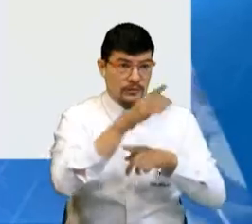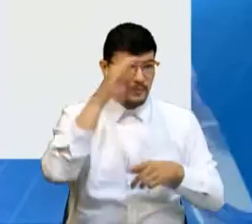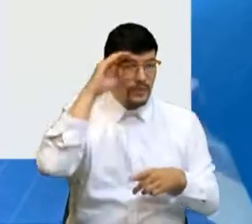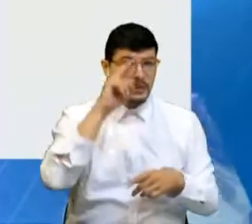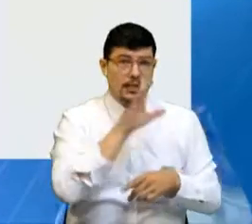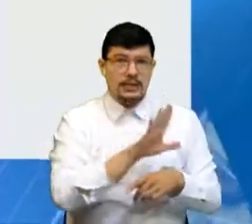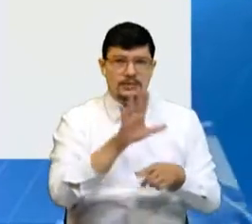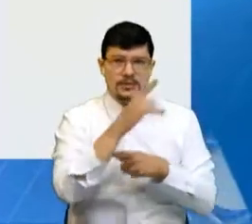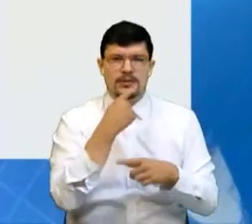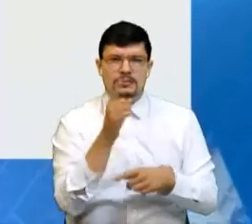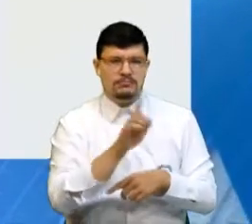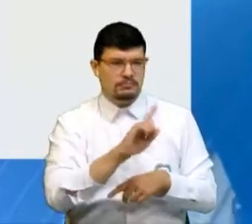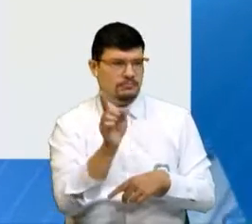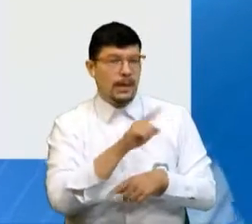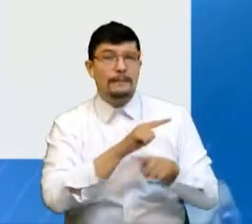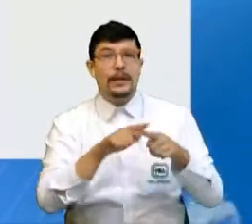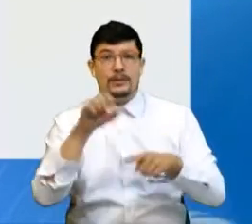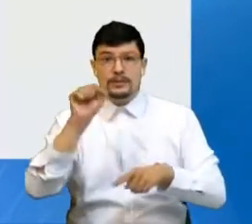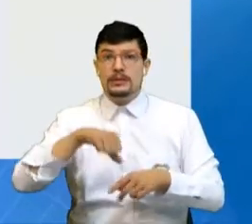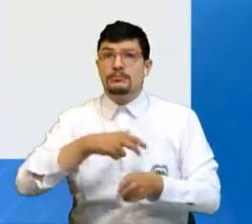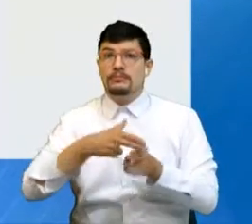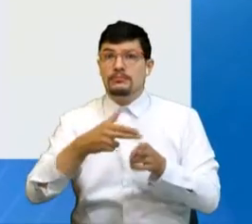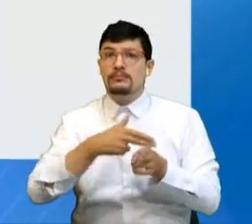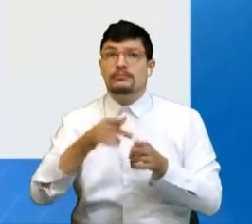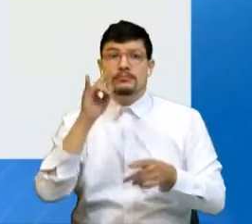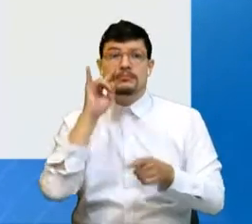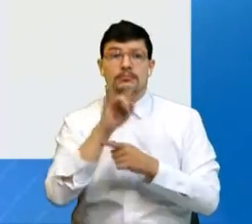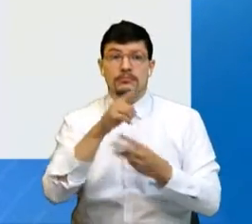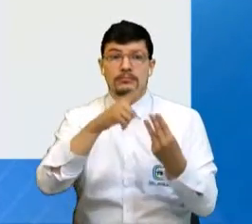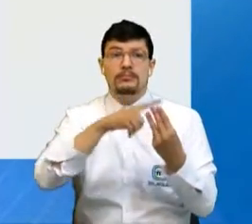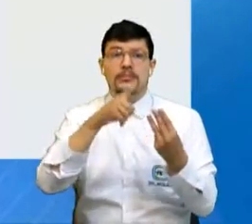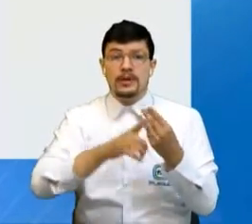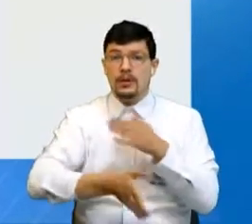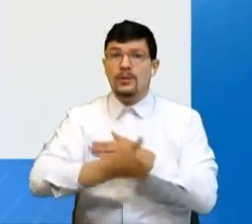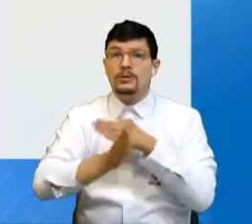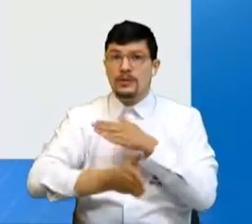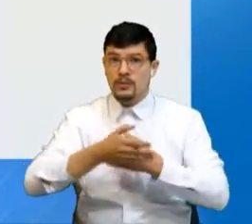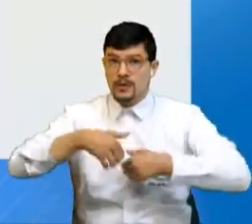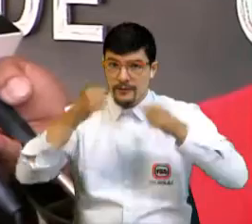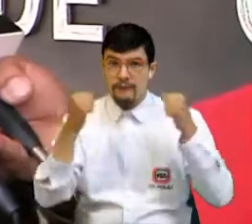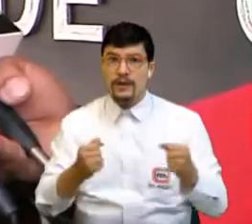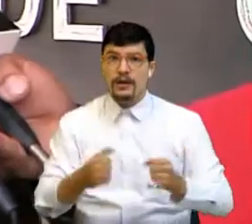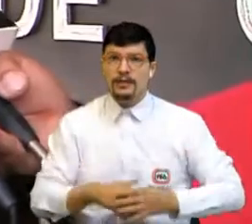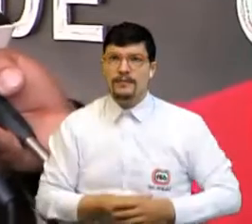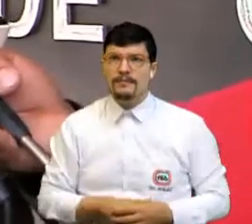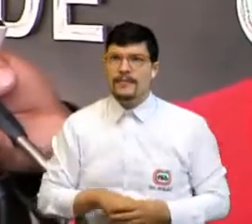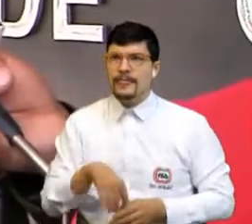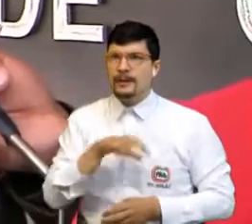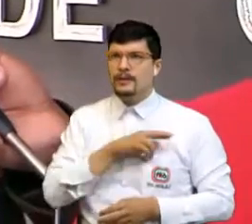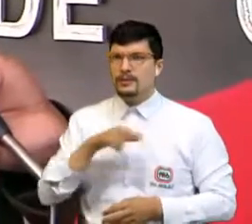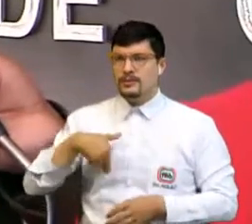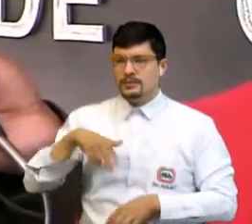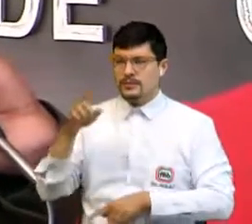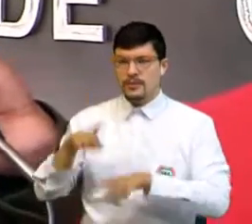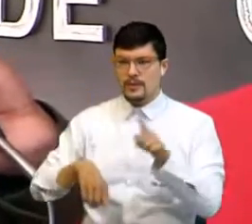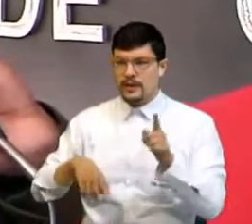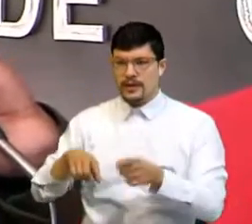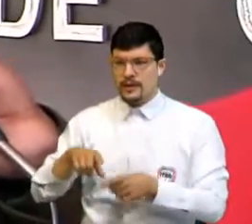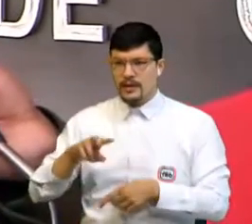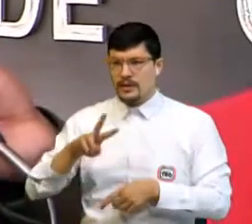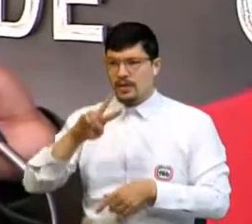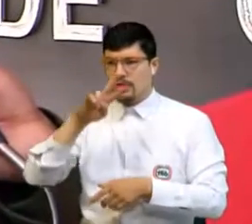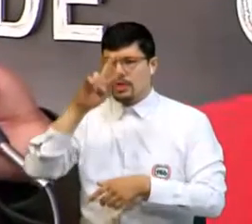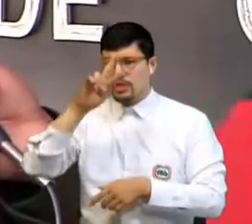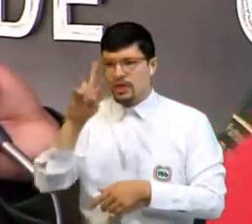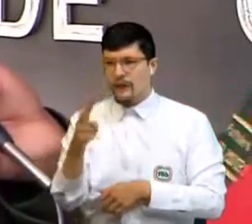Cúcuta lo descartó, pero sí afirmó que los controles de tránsito son más rigurosos. Nosotros no podemos tener una doble moral,